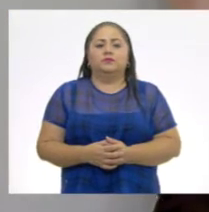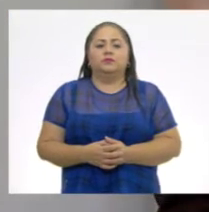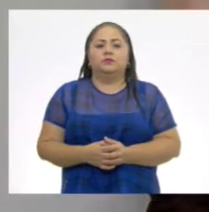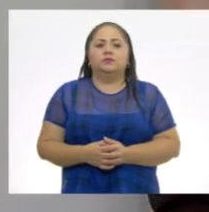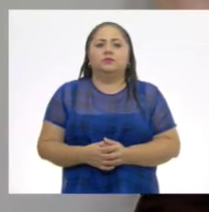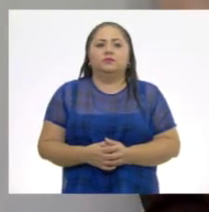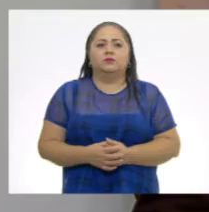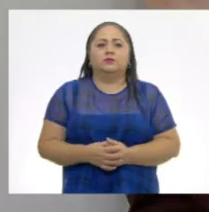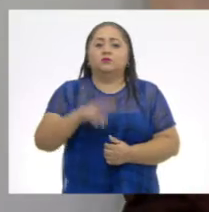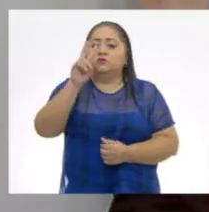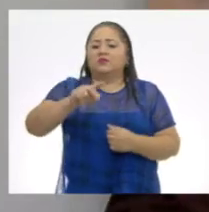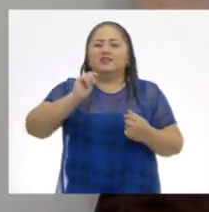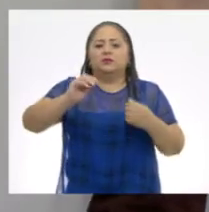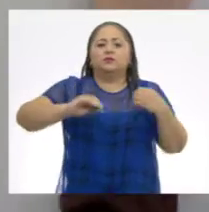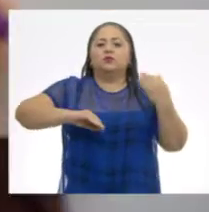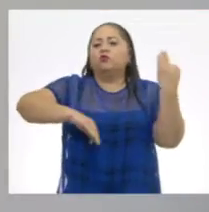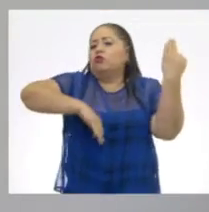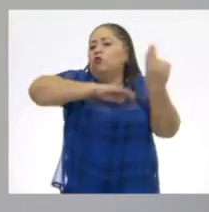son universales.